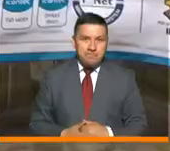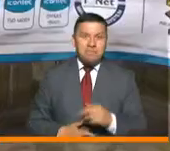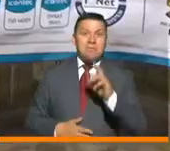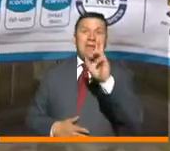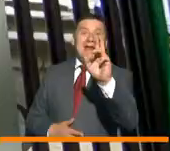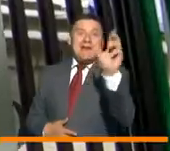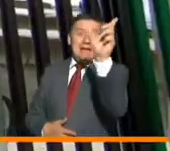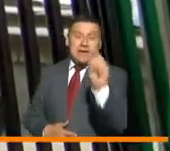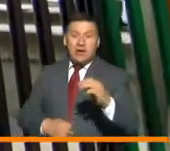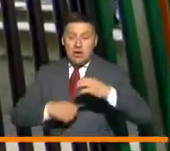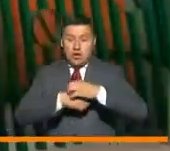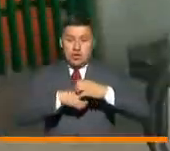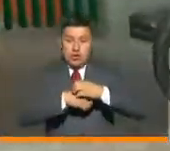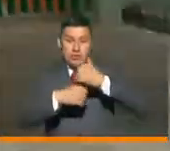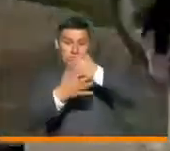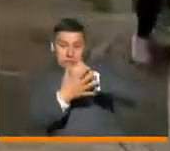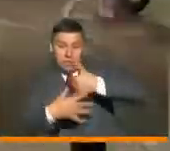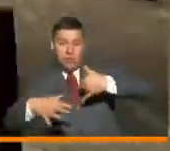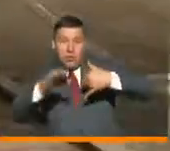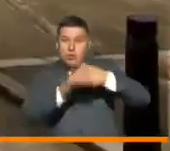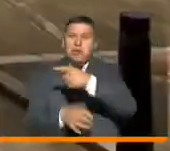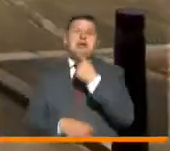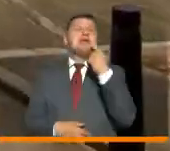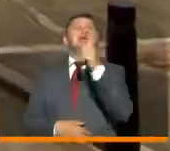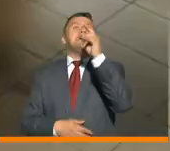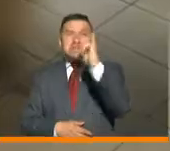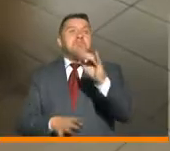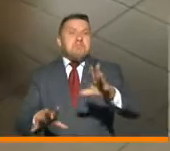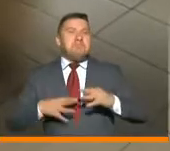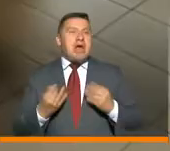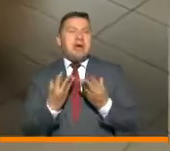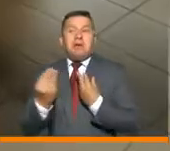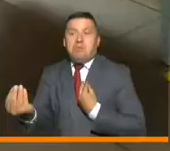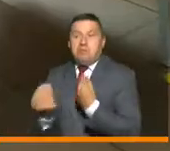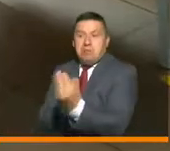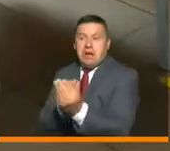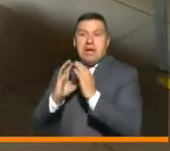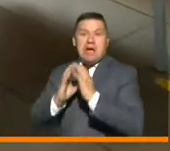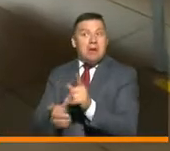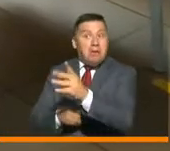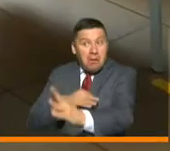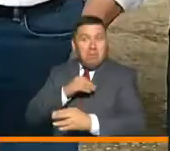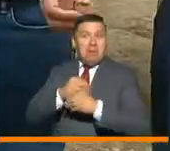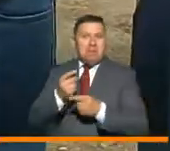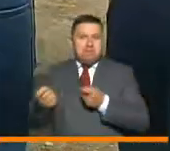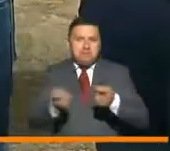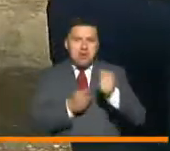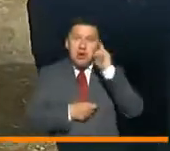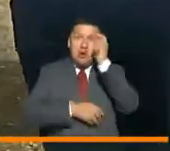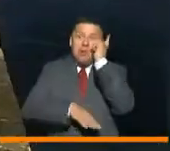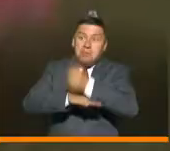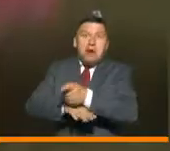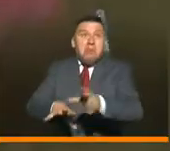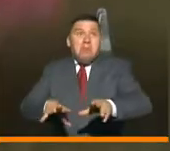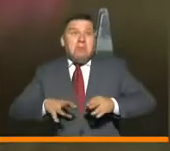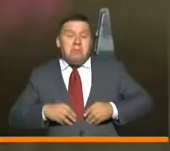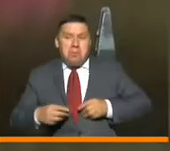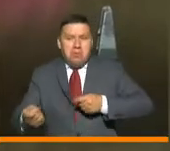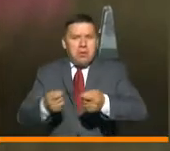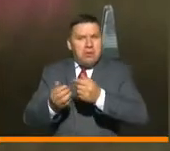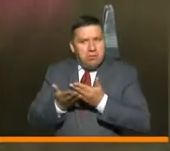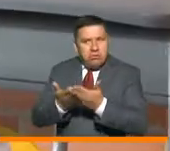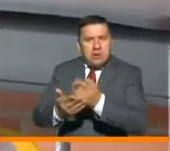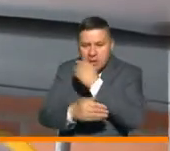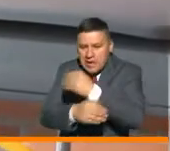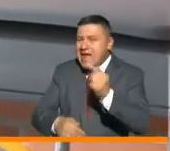Risaralda, Tolima y Guaviare dicen sí a la alternancia. De esta manera se suman a esta estrategia del Gobierno Nacional, que busca brindar